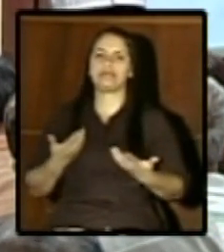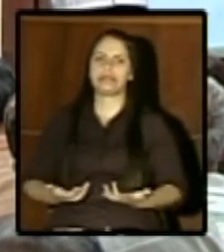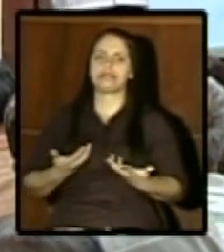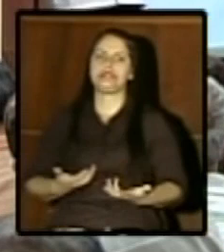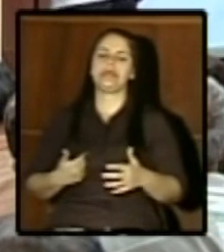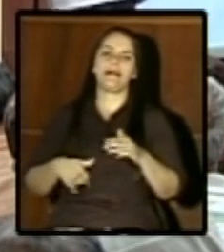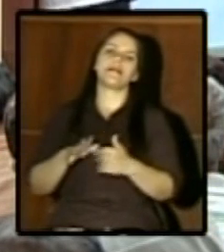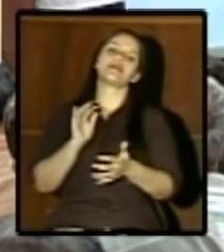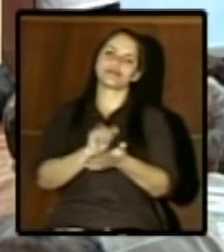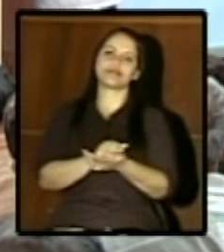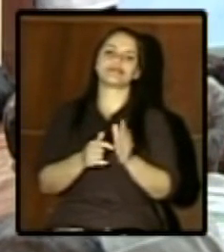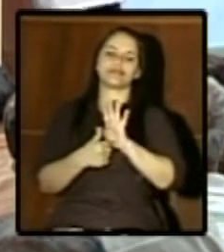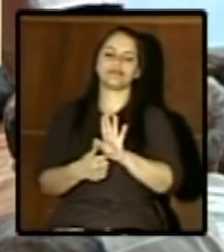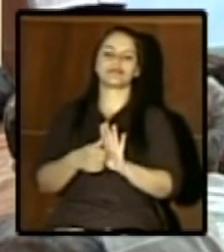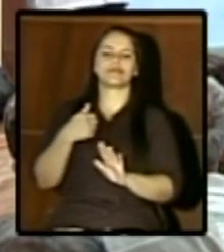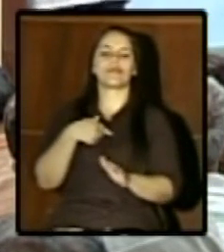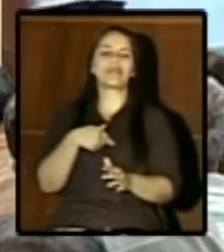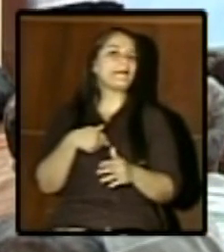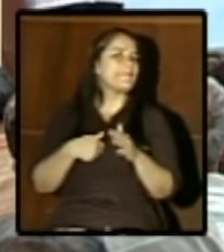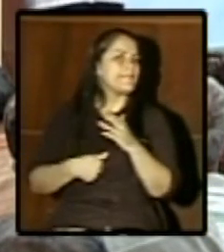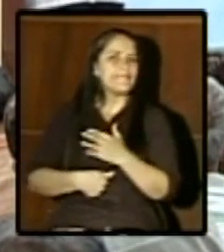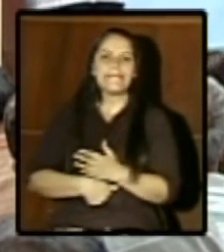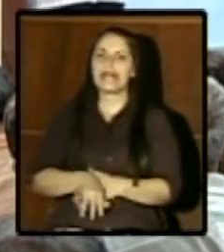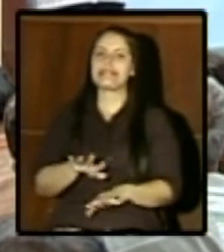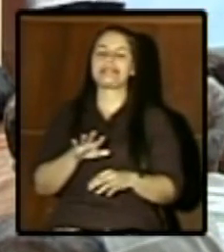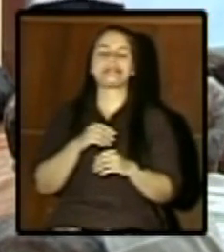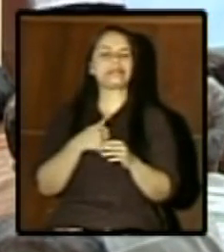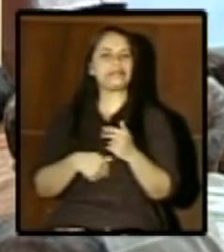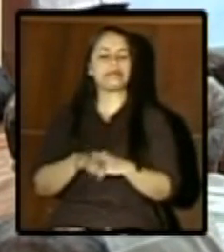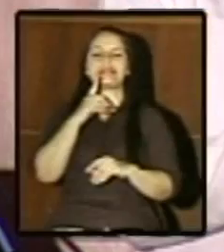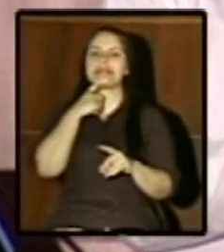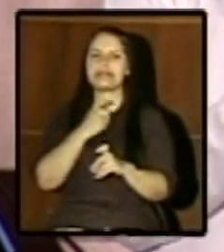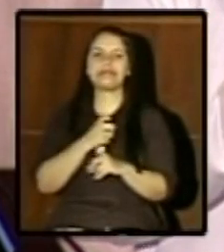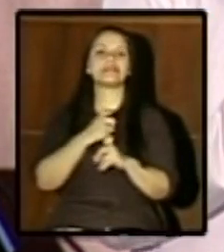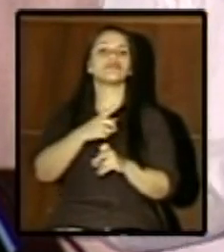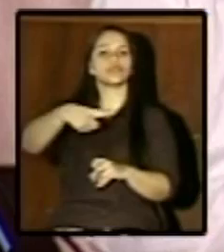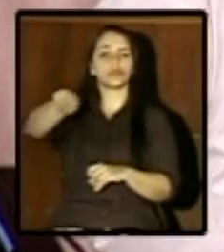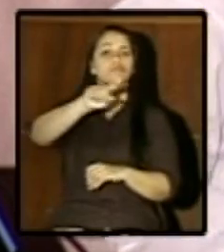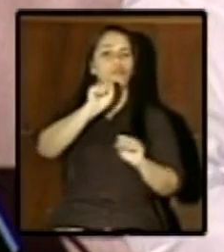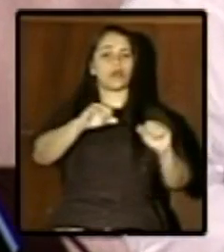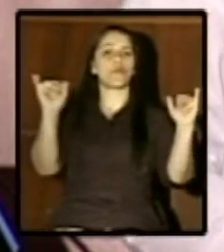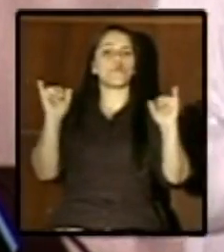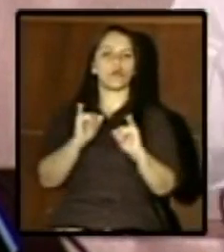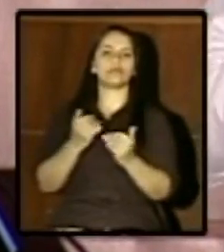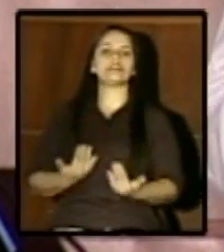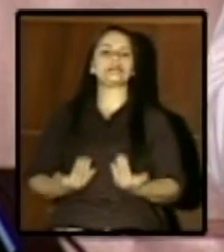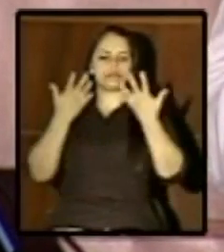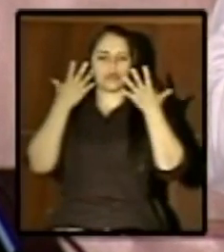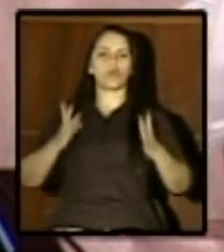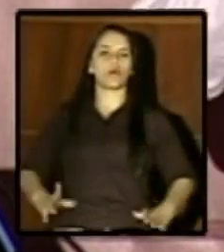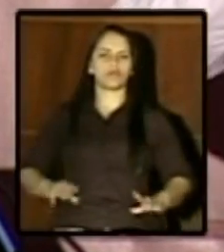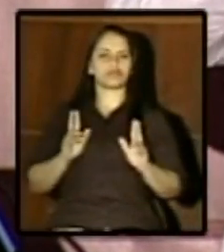más peso, estoy sobrecargando más las articulaciones, eso es todo. Y este sería un factor de riesgo modificable y ese sí lo